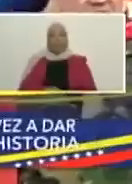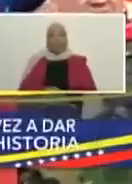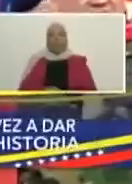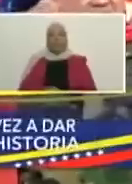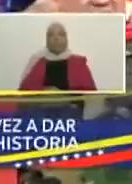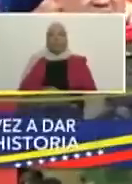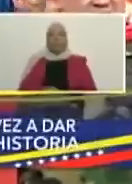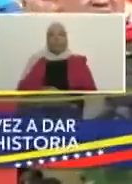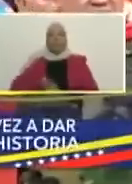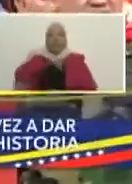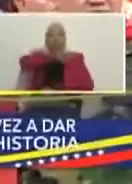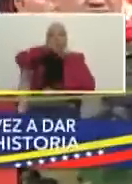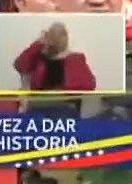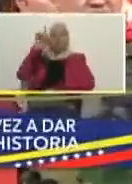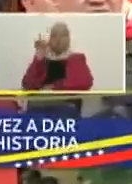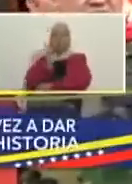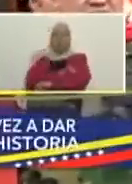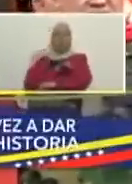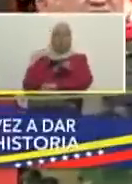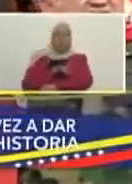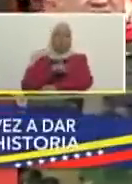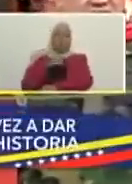¡Qué fuerza tan grande!